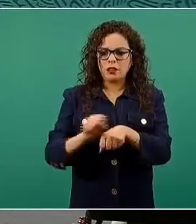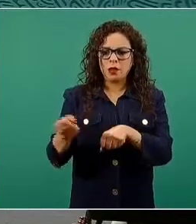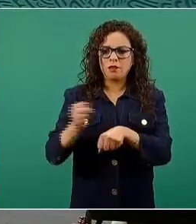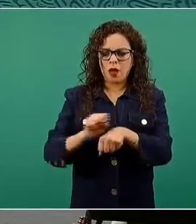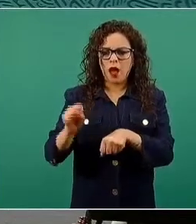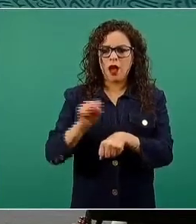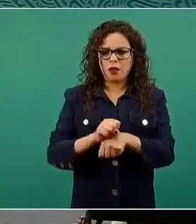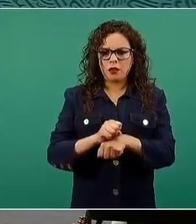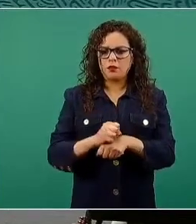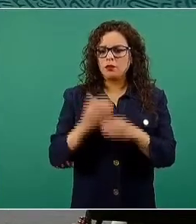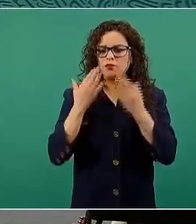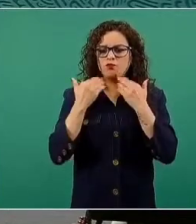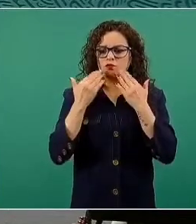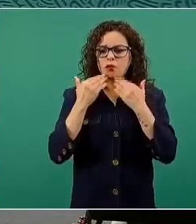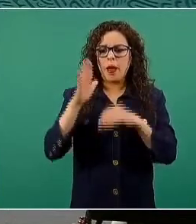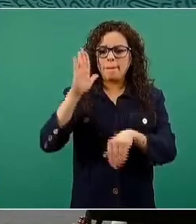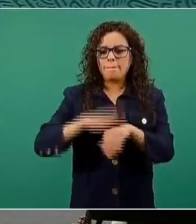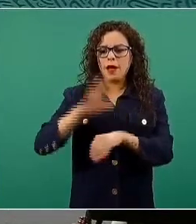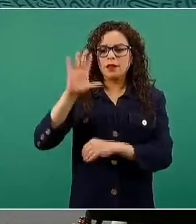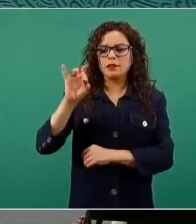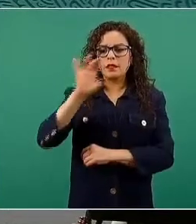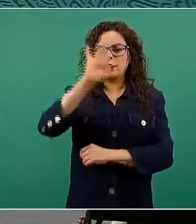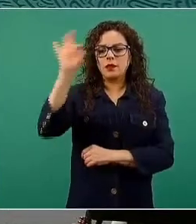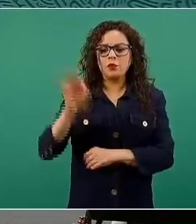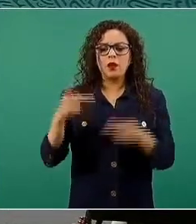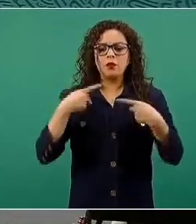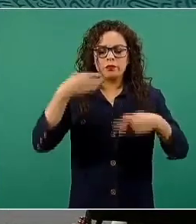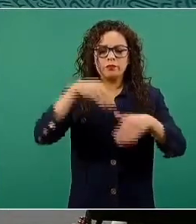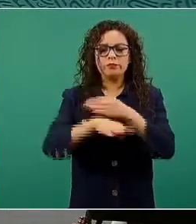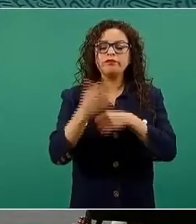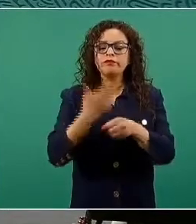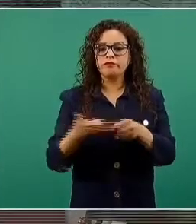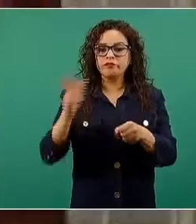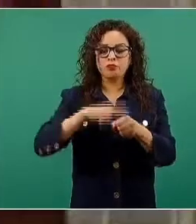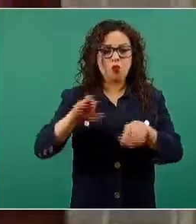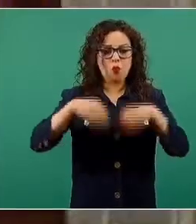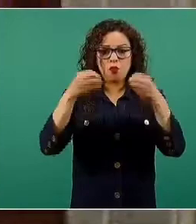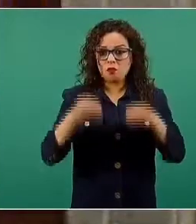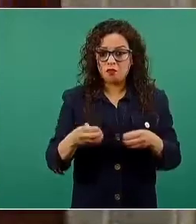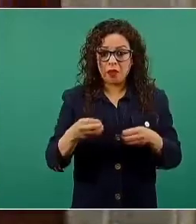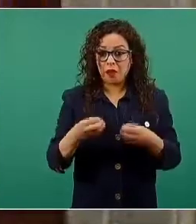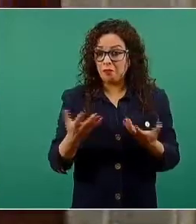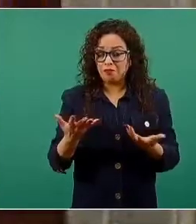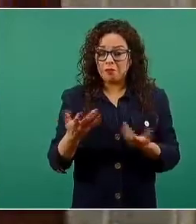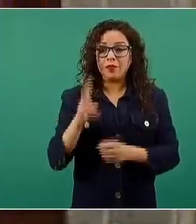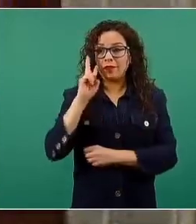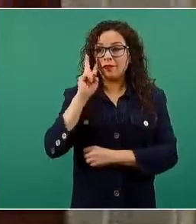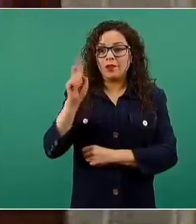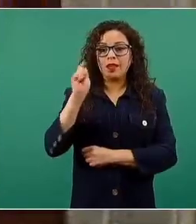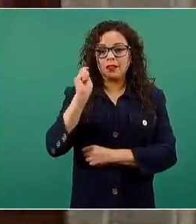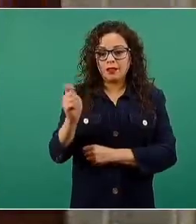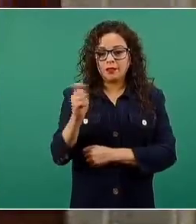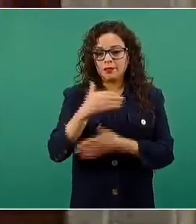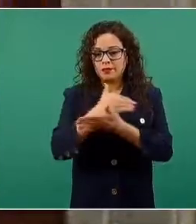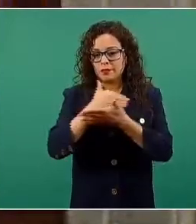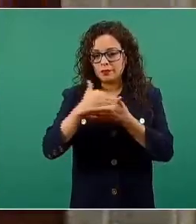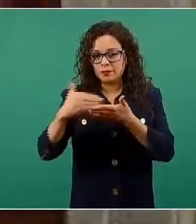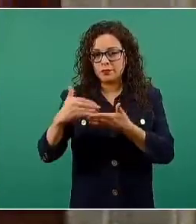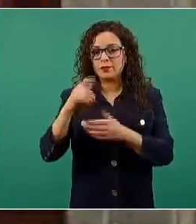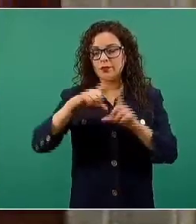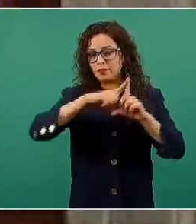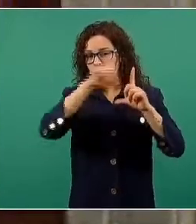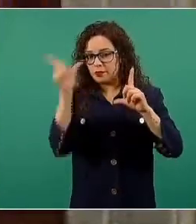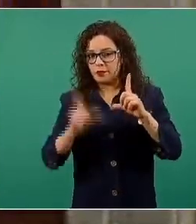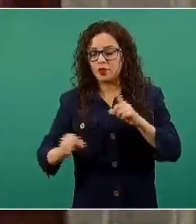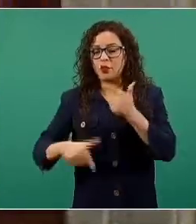tiene más del 30% de hospitalización. De hecho, veamos que la media nacional está en un 12%,